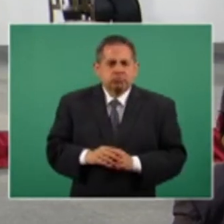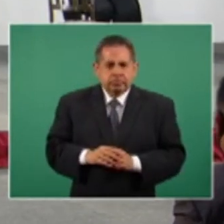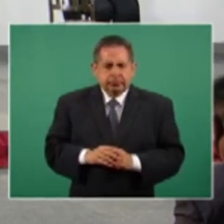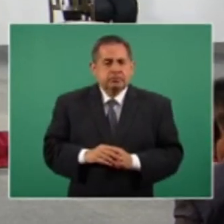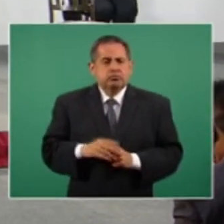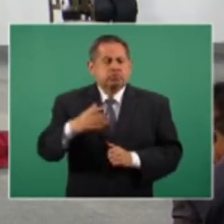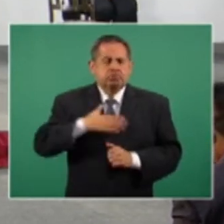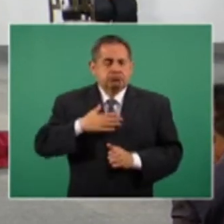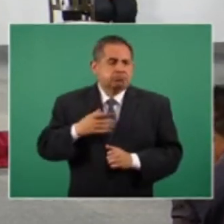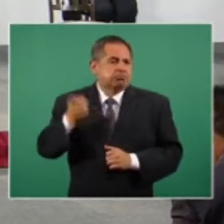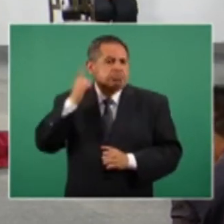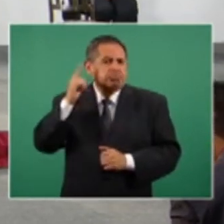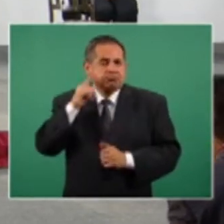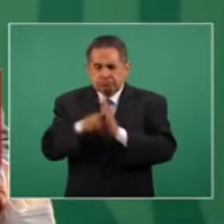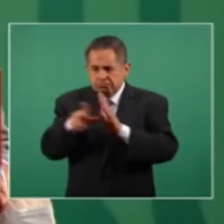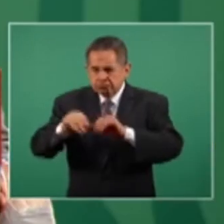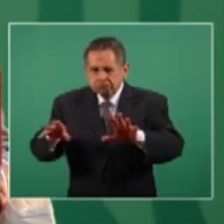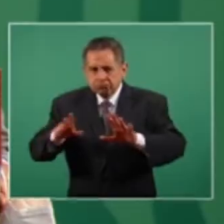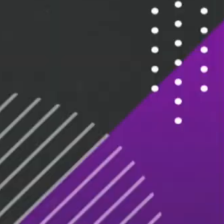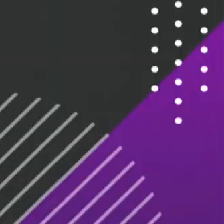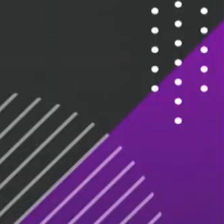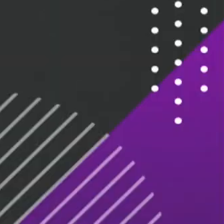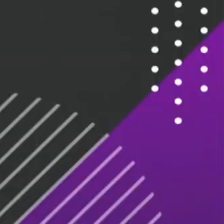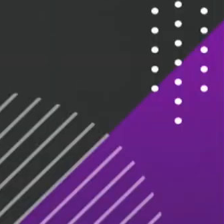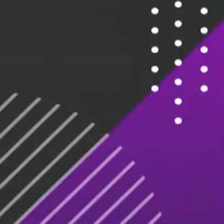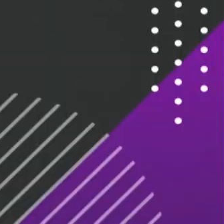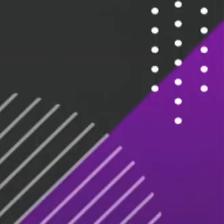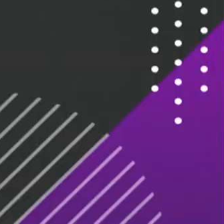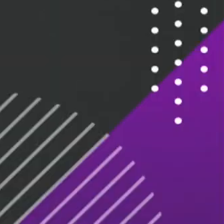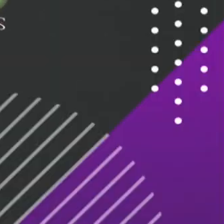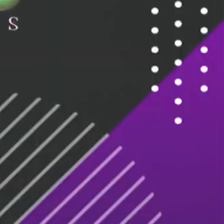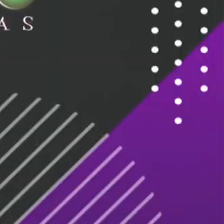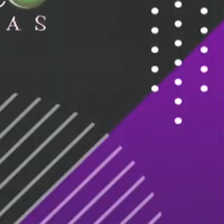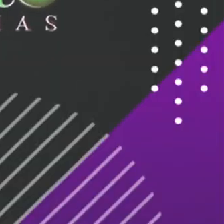Yo solamente a través de la prensa tengo esta información. Gracias. Gracias. Gracias.